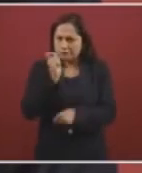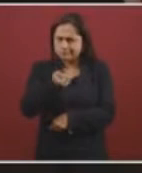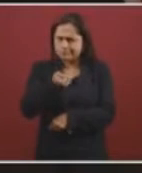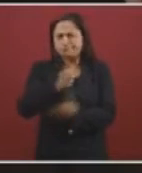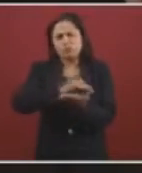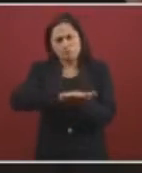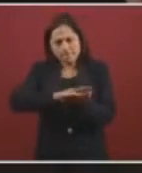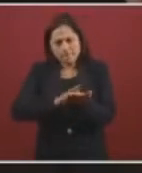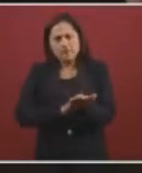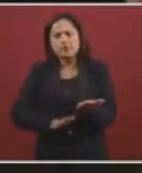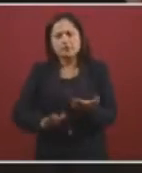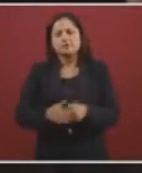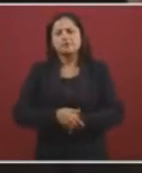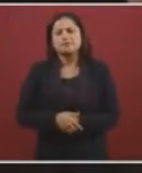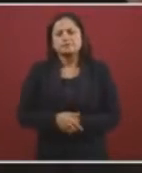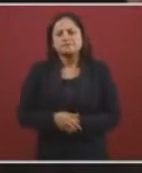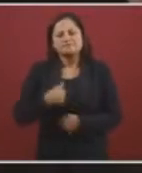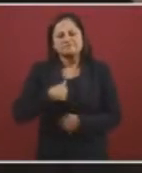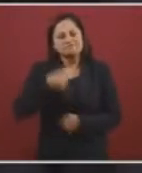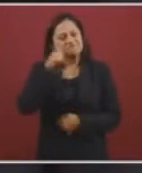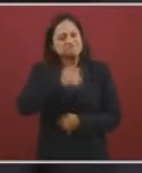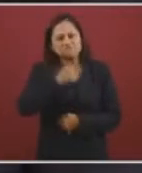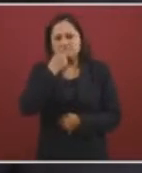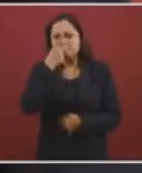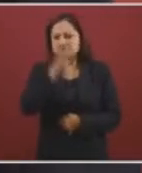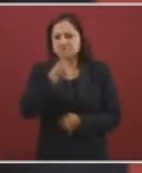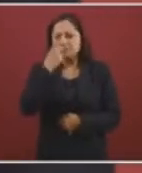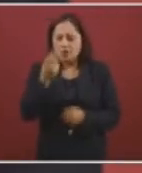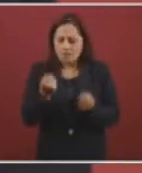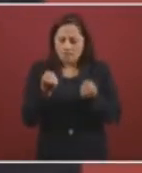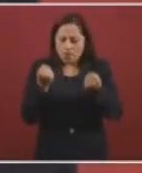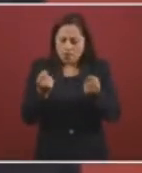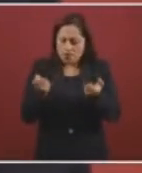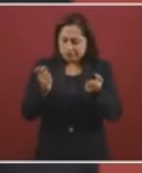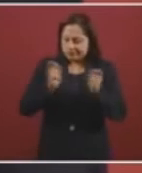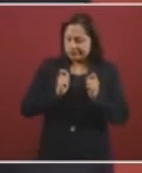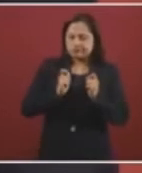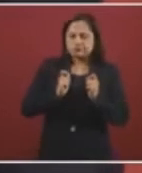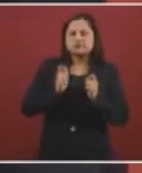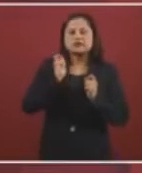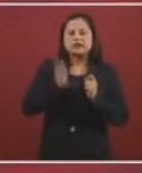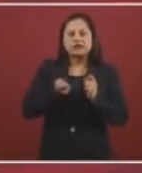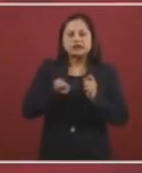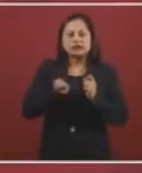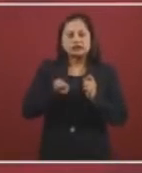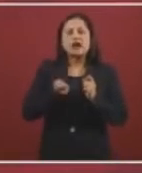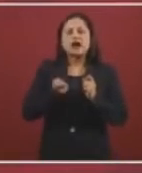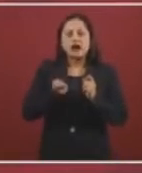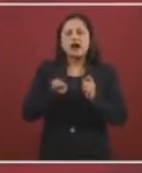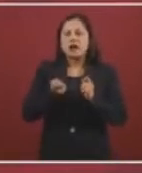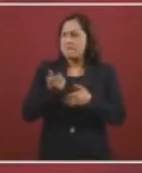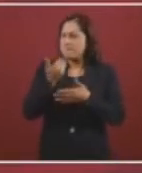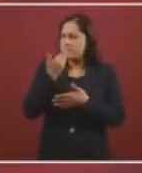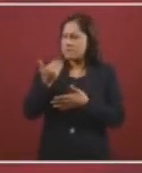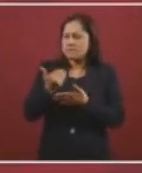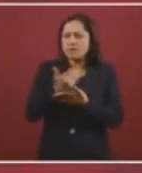repito y repito que el poder solo tiene sentido y se convierte en virtud cuando se pone al servicio de los demás